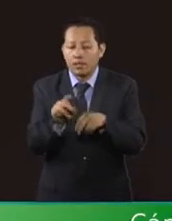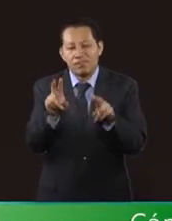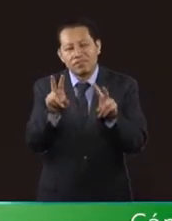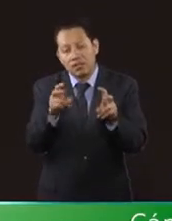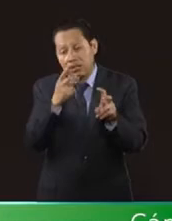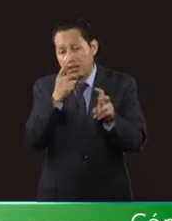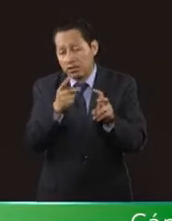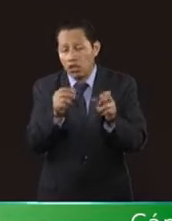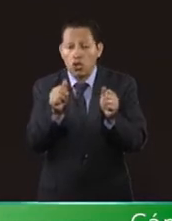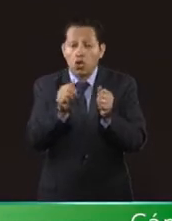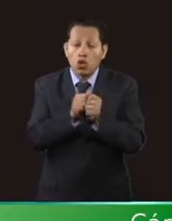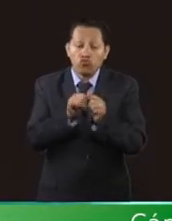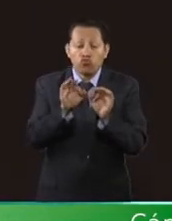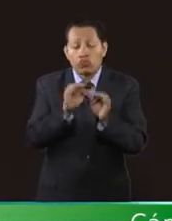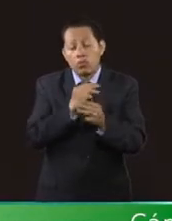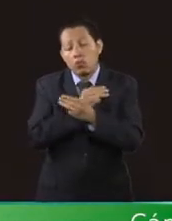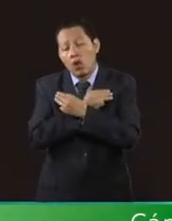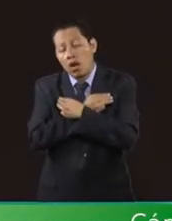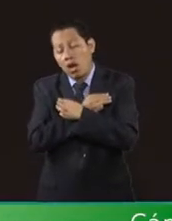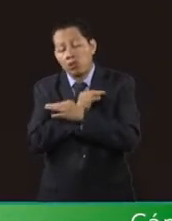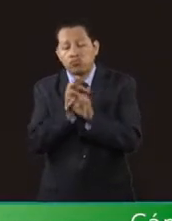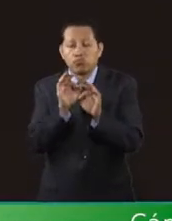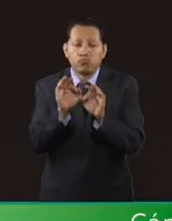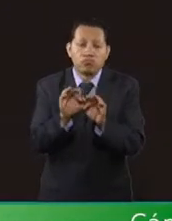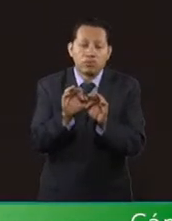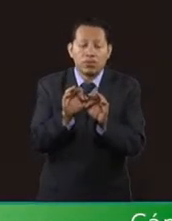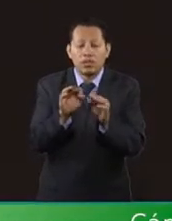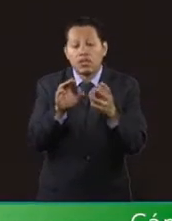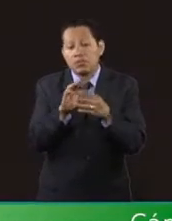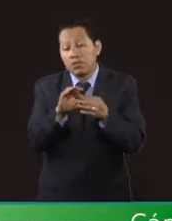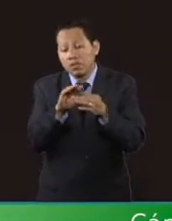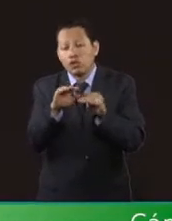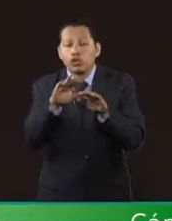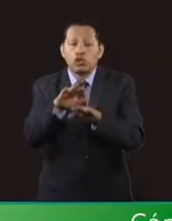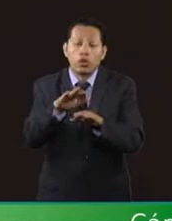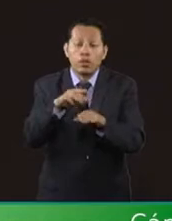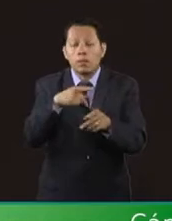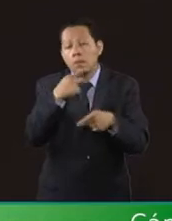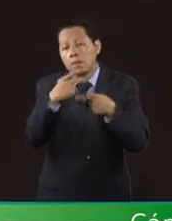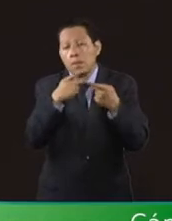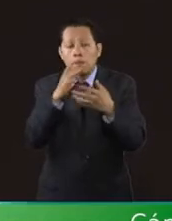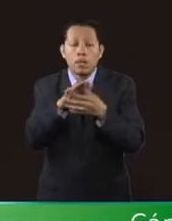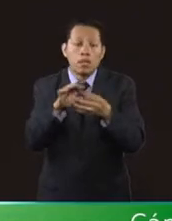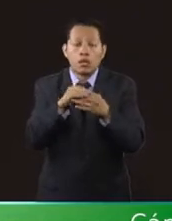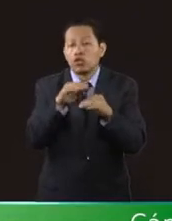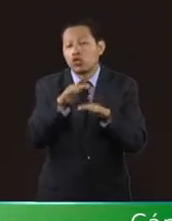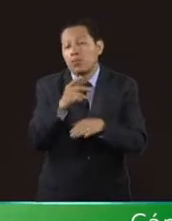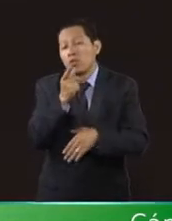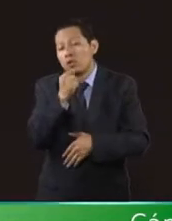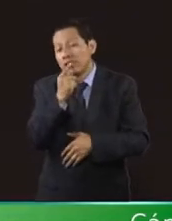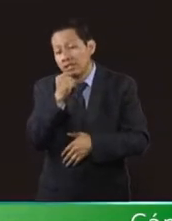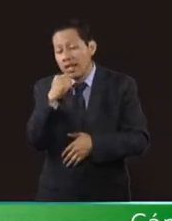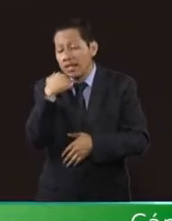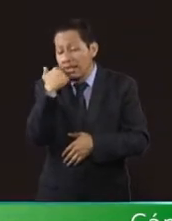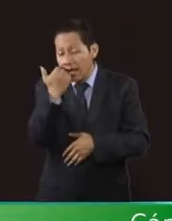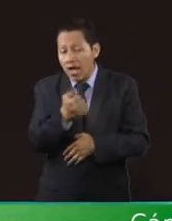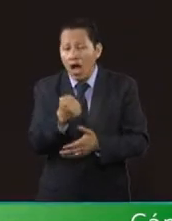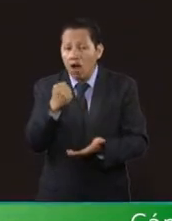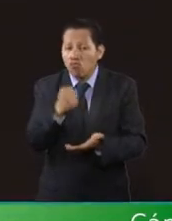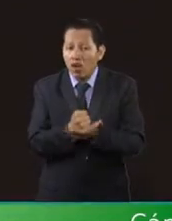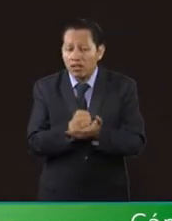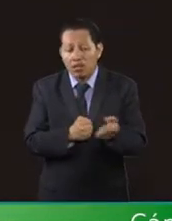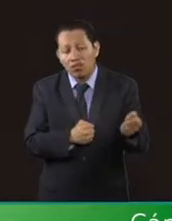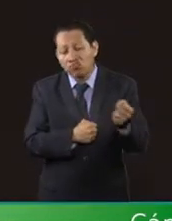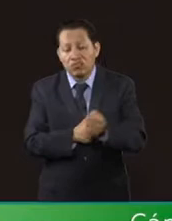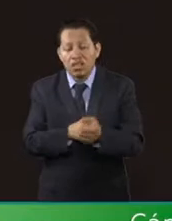moral nos vengan a hablar sobre las policías y nos quieran imponer una reforma por sus mayorías que